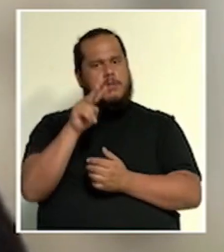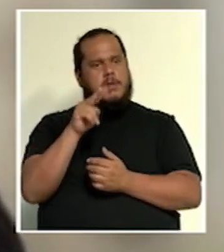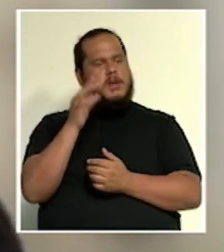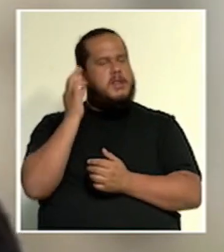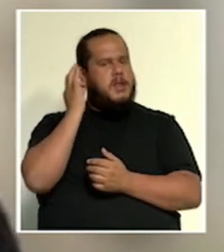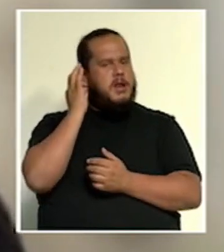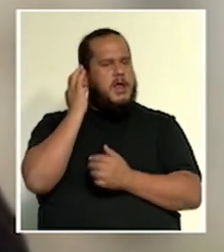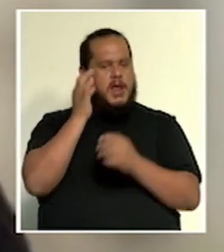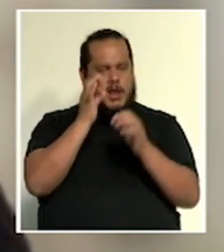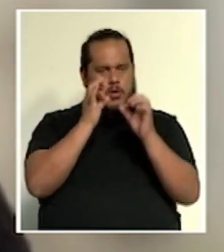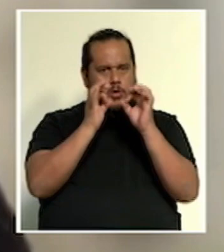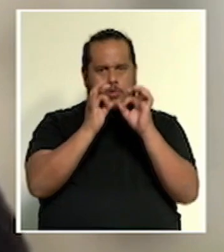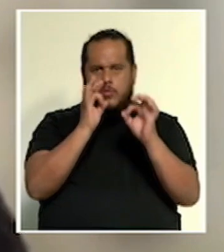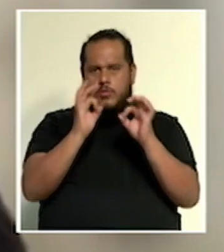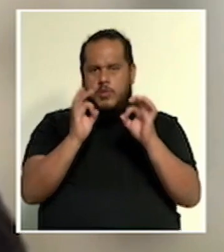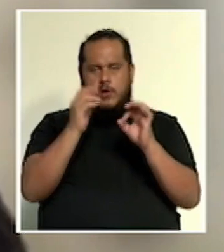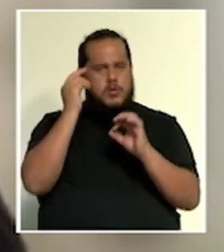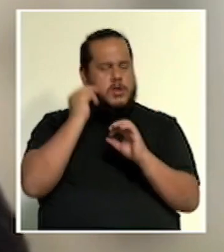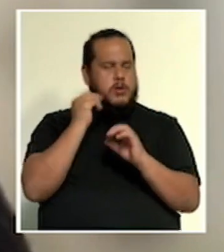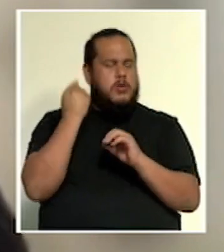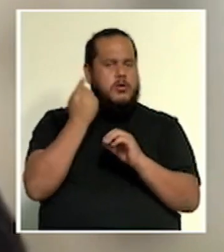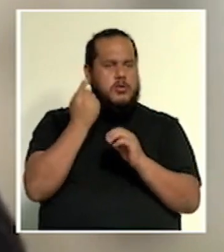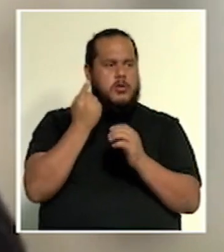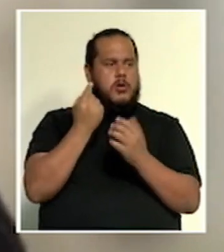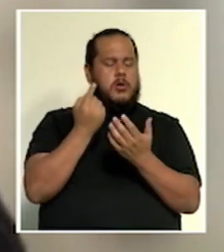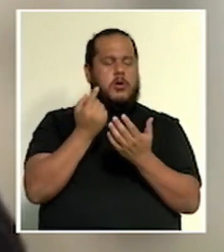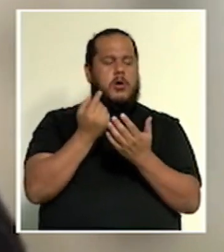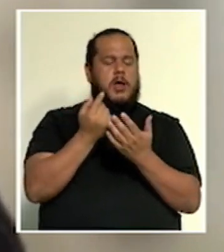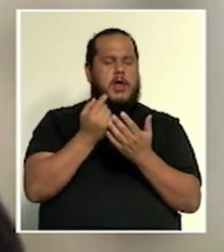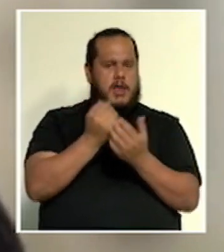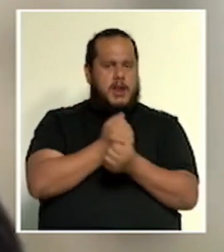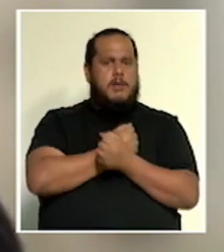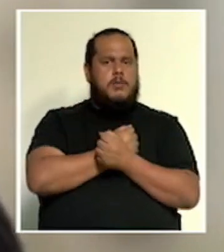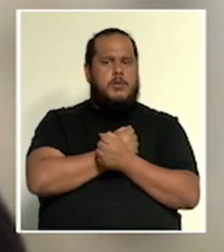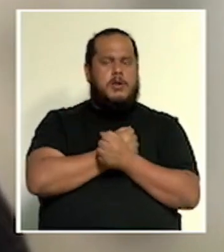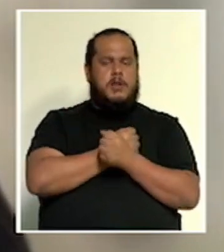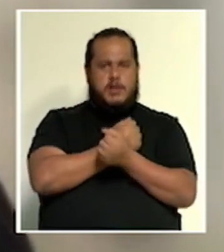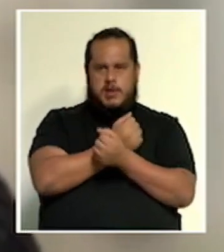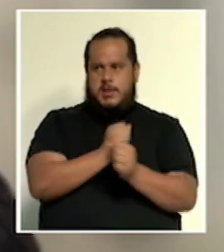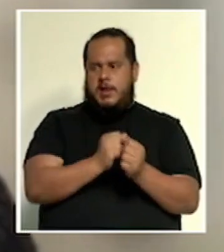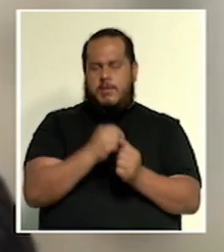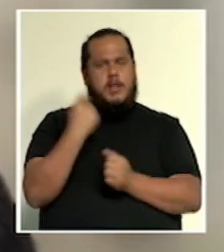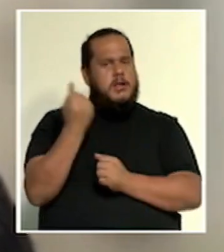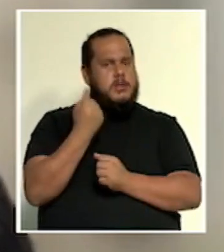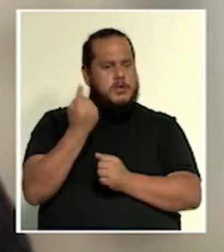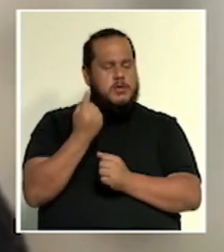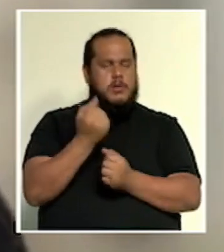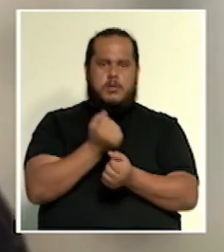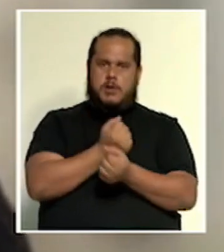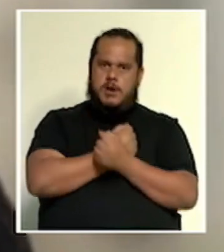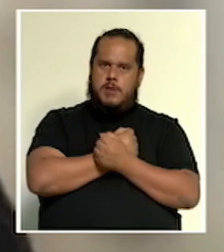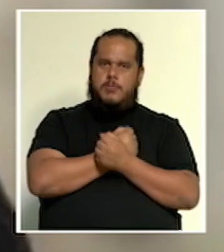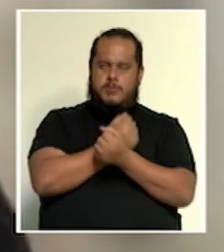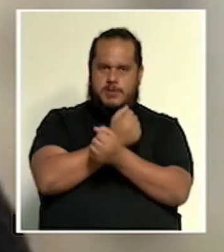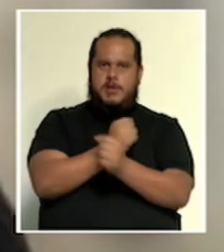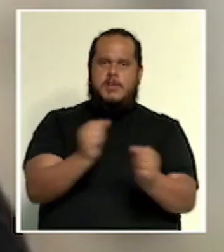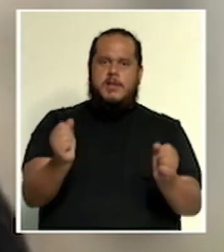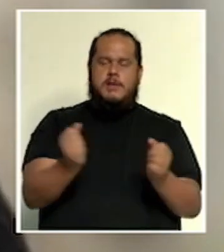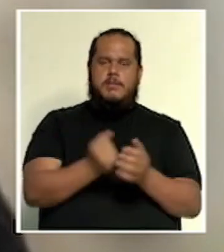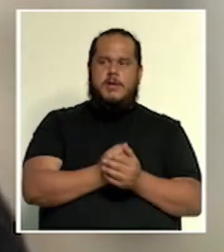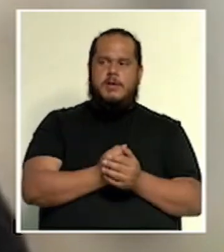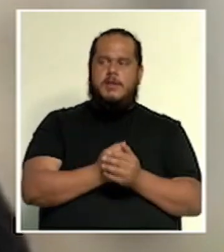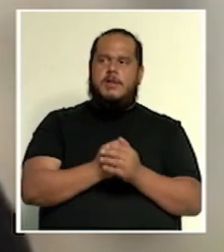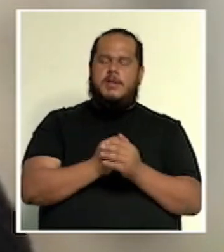agujeros negros, solo el amor te salva. Solo el amor te salva